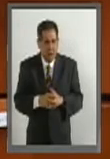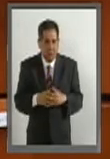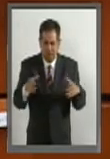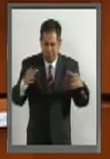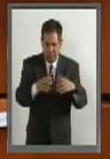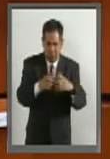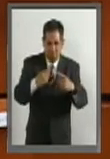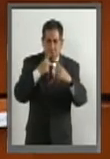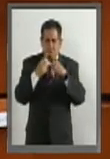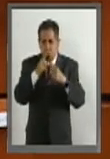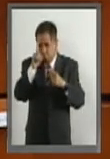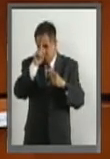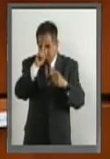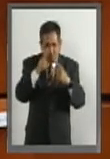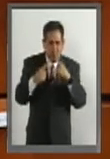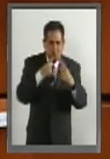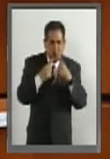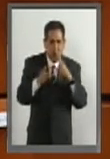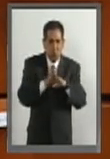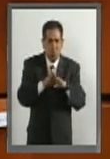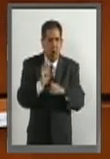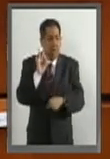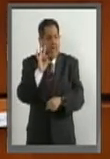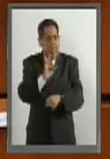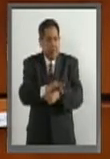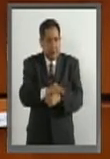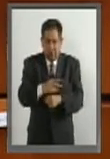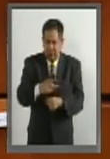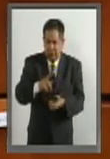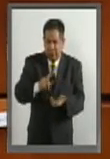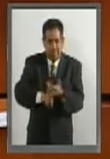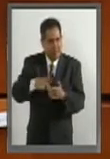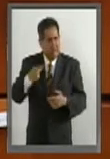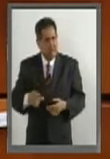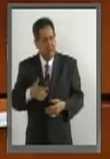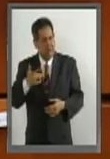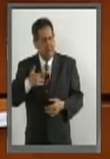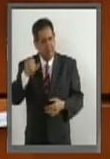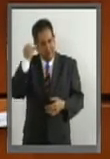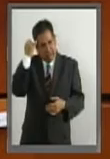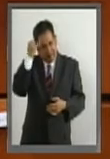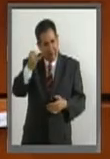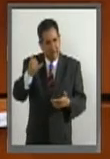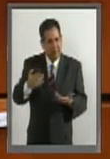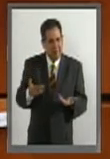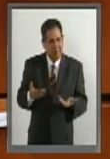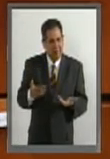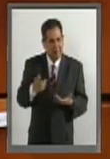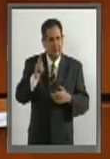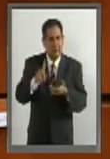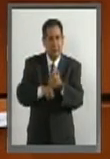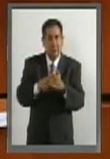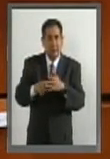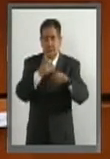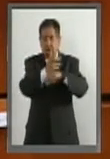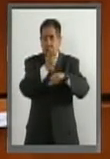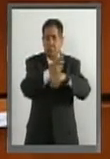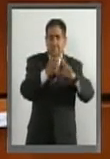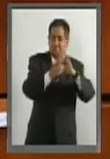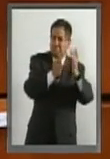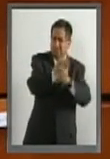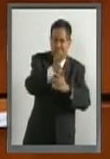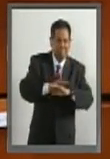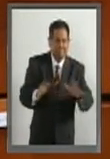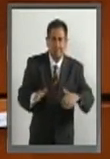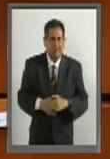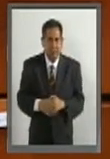de consuno en la defensa de los mismos valores, dice el Departamento de la Defensa de los Estados Unidos.